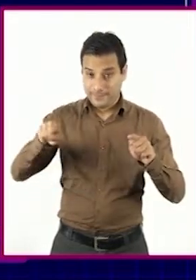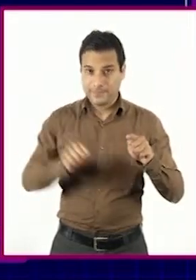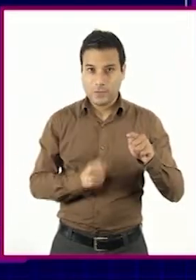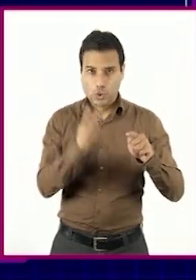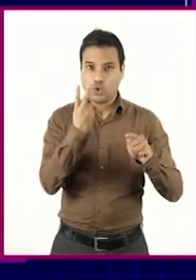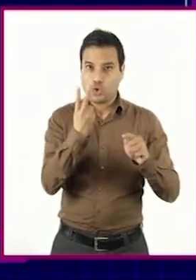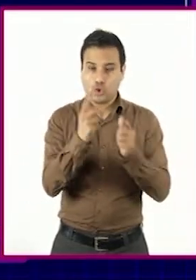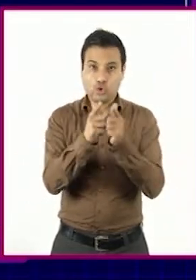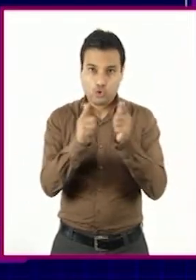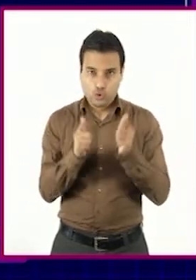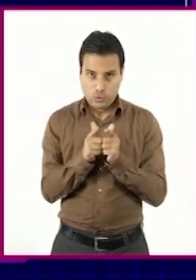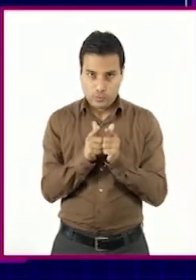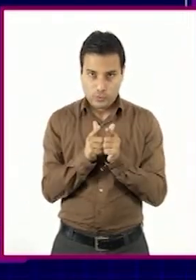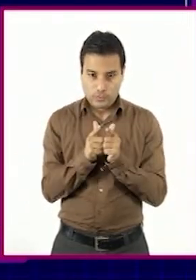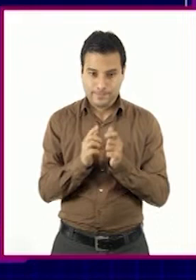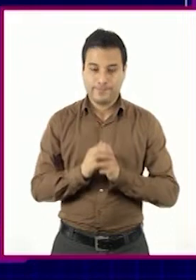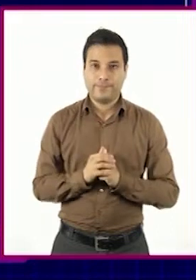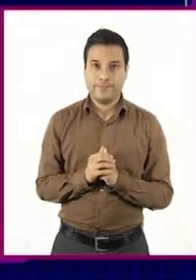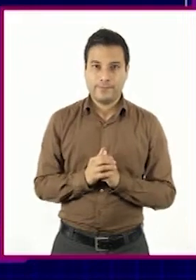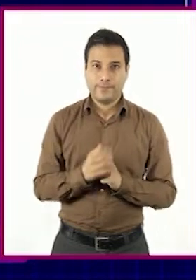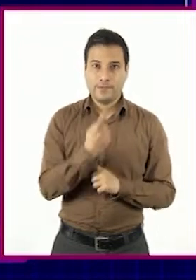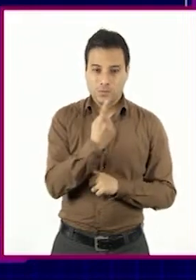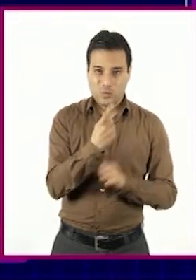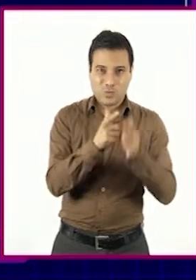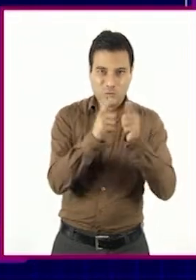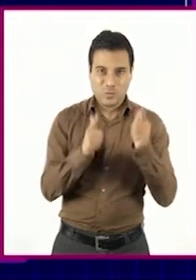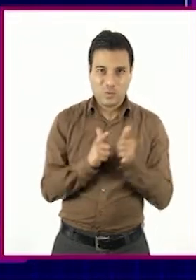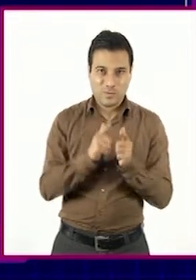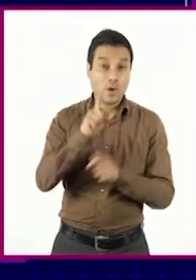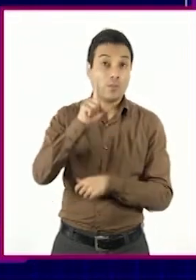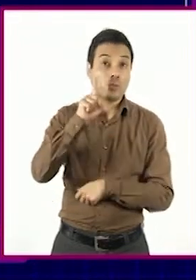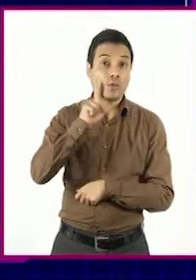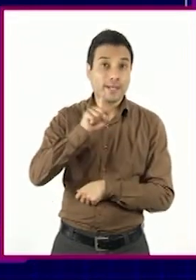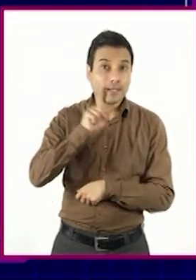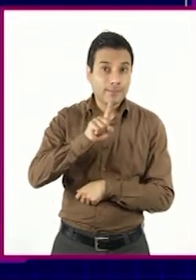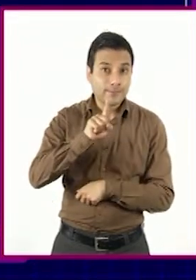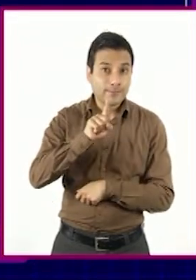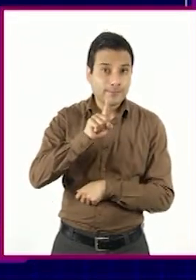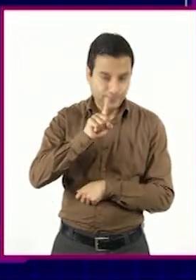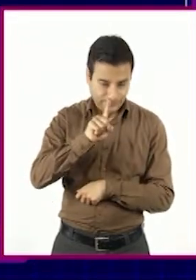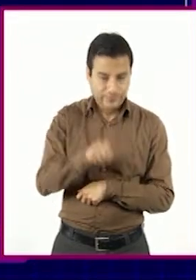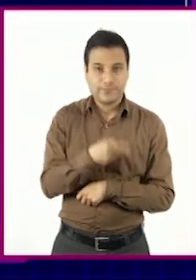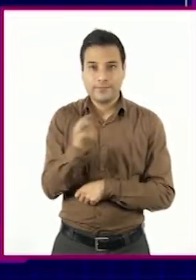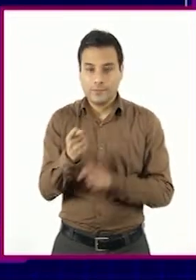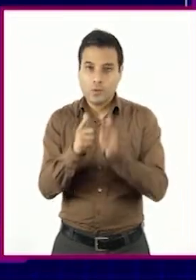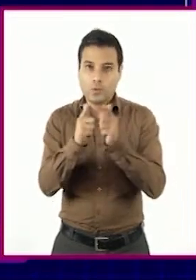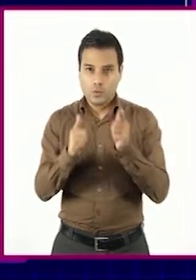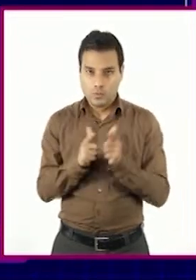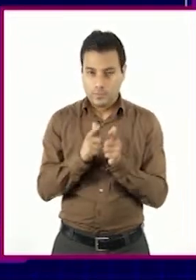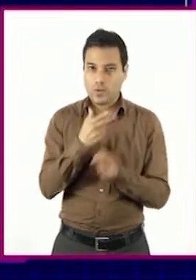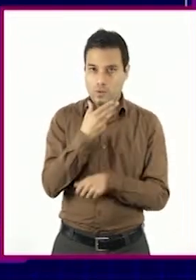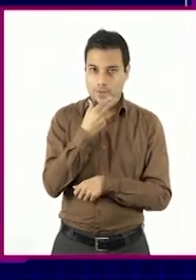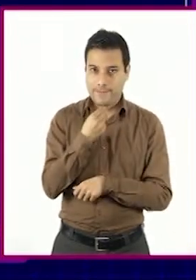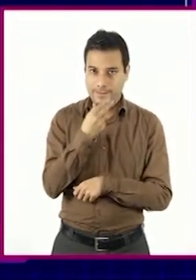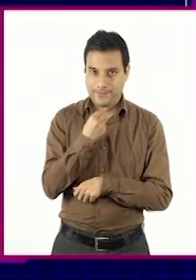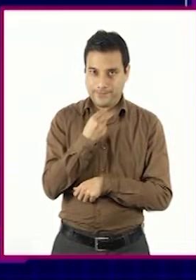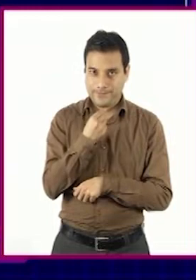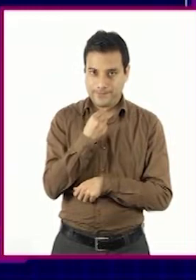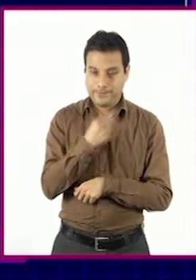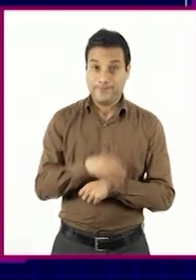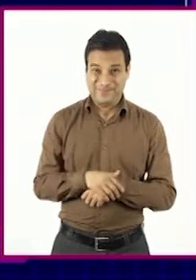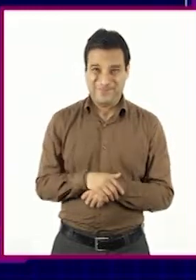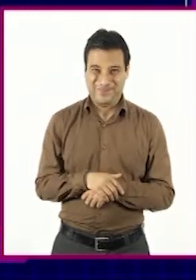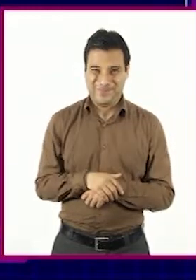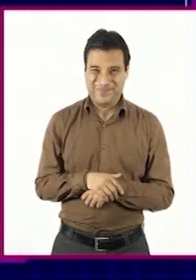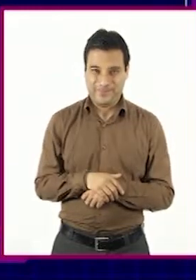dos categorías o clases. Una es la de las alumnas y la otra la de alumnos. Así, el